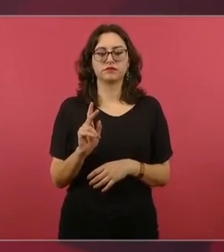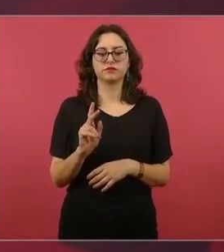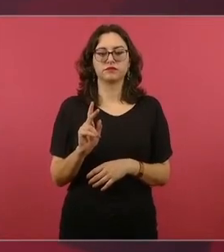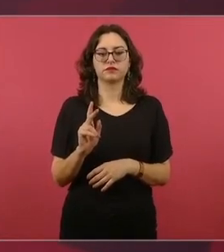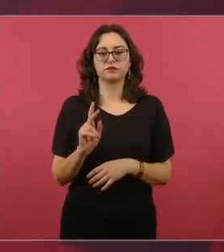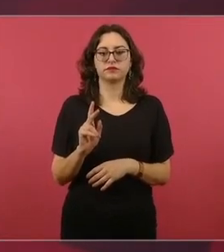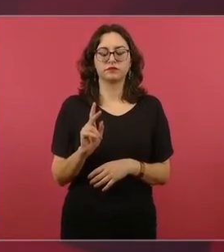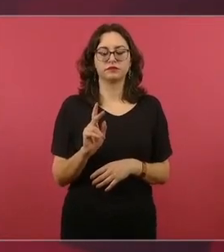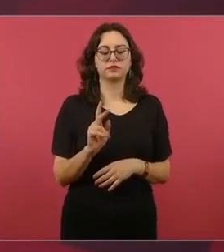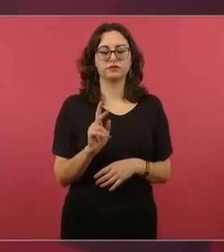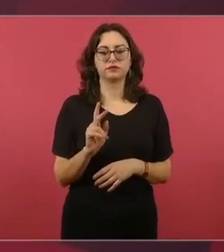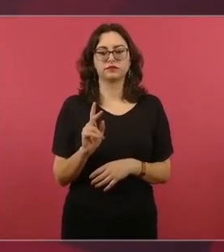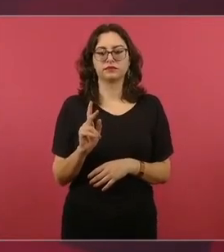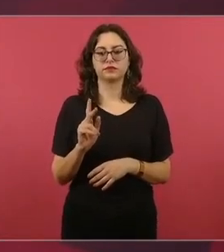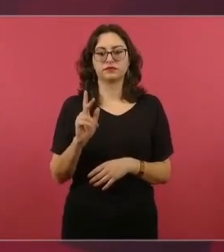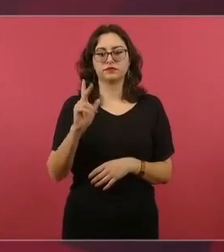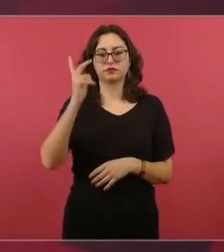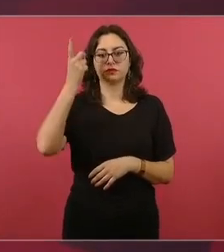Renunció el director,